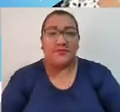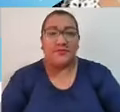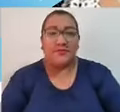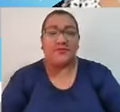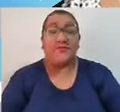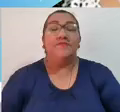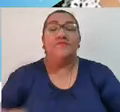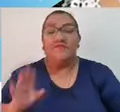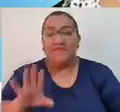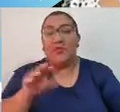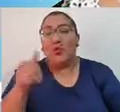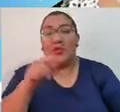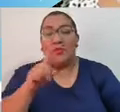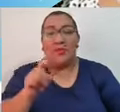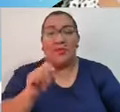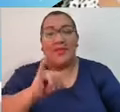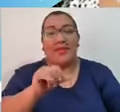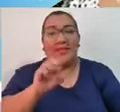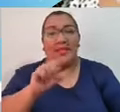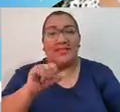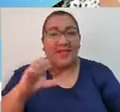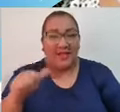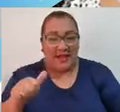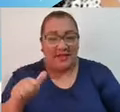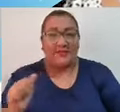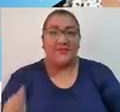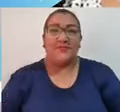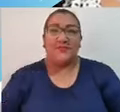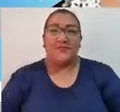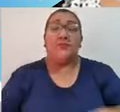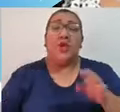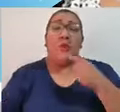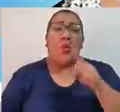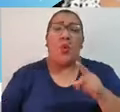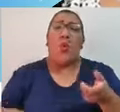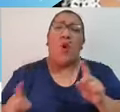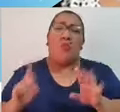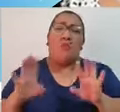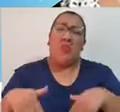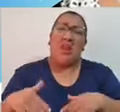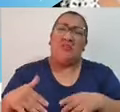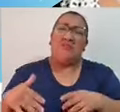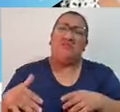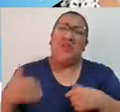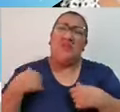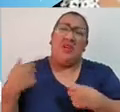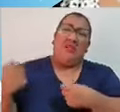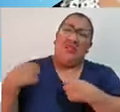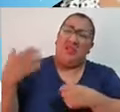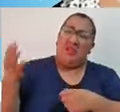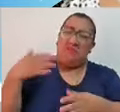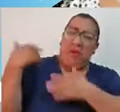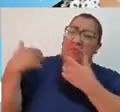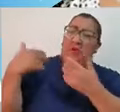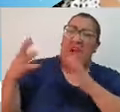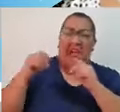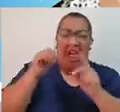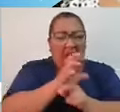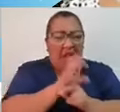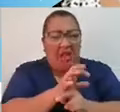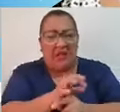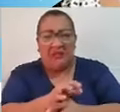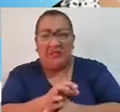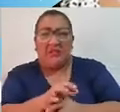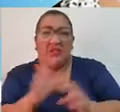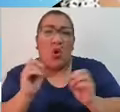Tenemos otra pregunta de Jessica Canales. ¿Los malos tratos y calumnias en el ámbito laboral se consideran acoso laboral? ¿Qué